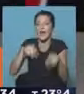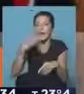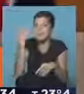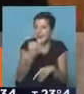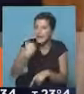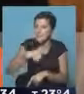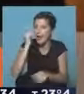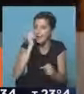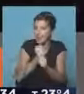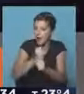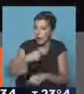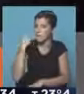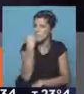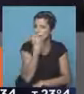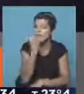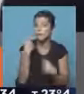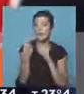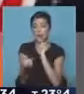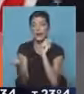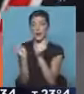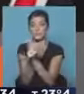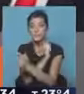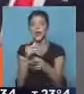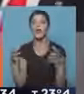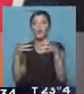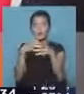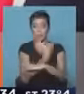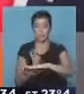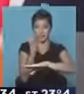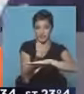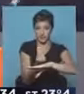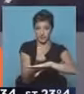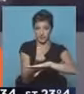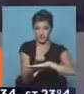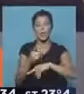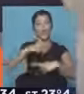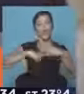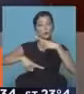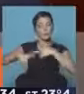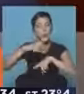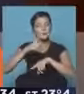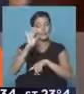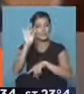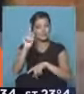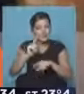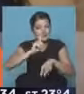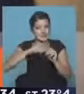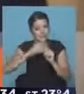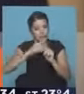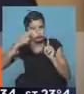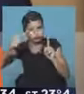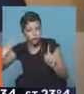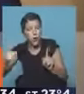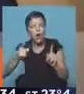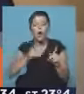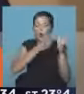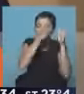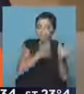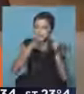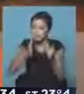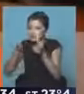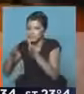que demanda la transición de una administración a otra un trámite complejo y largo con reglas y pasos muy específicos en